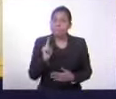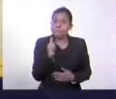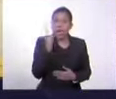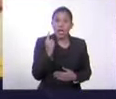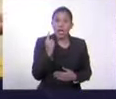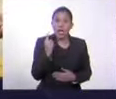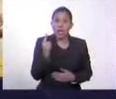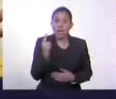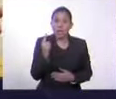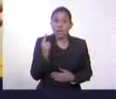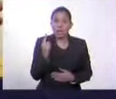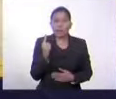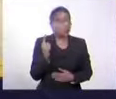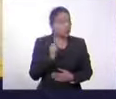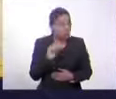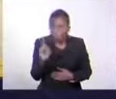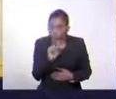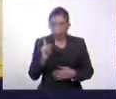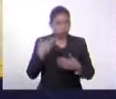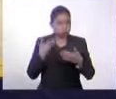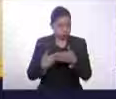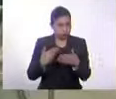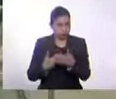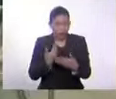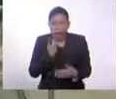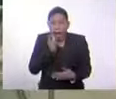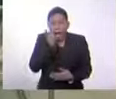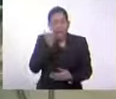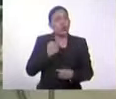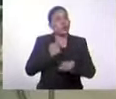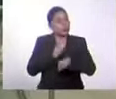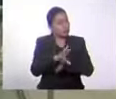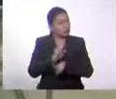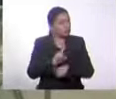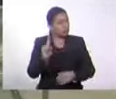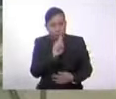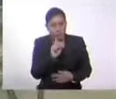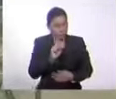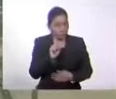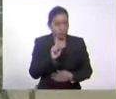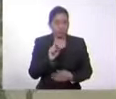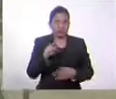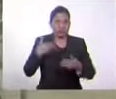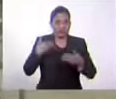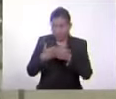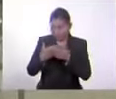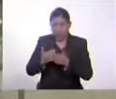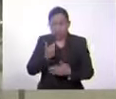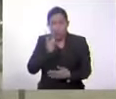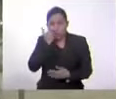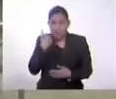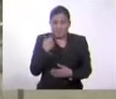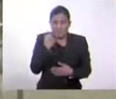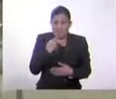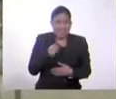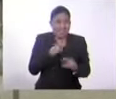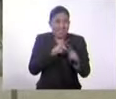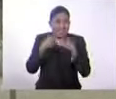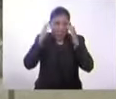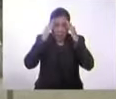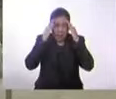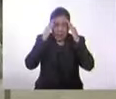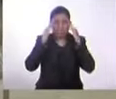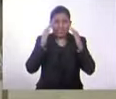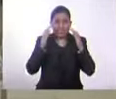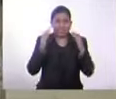es la abstinencia, no tener relaciones tempranas, ¿verdad? No hacer esto si nosotros no estamos preparados, ni psicológica,